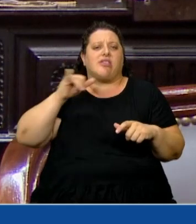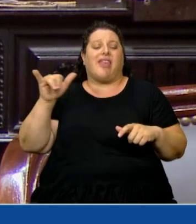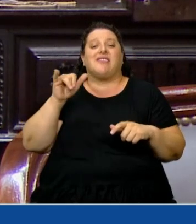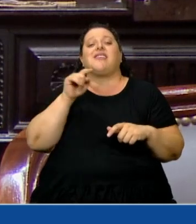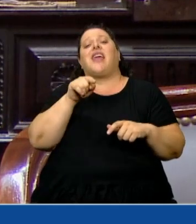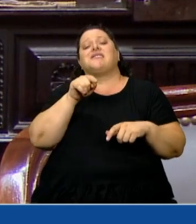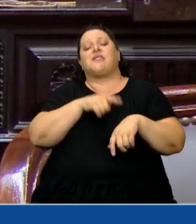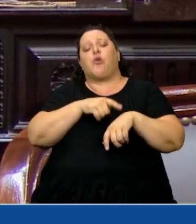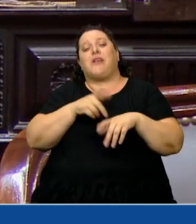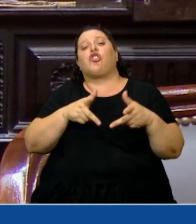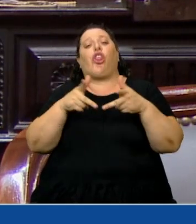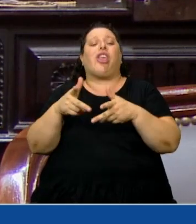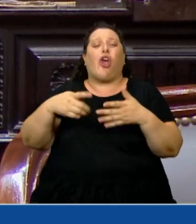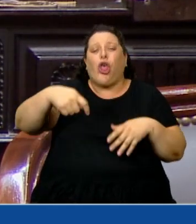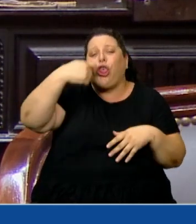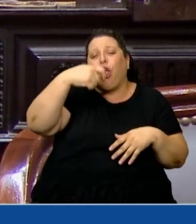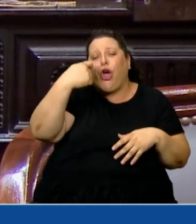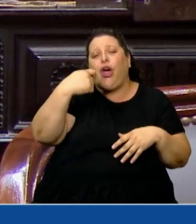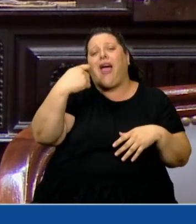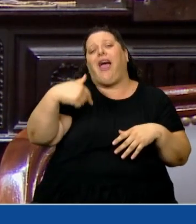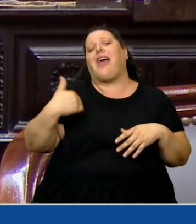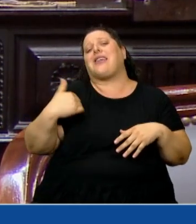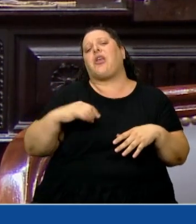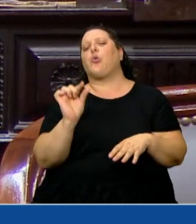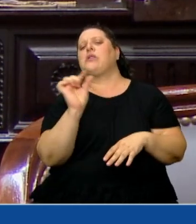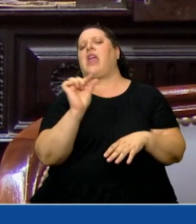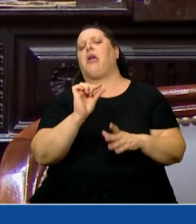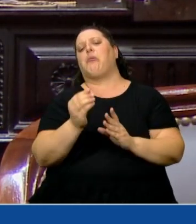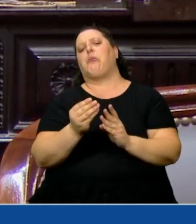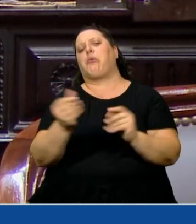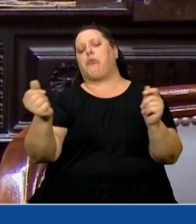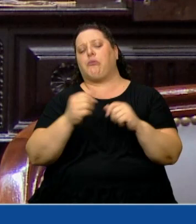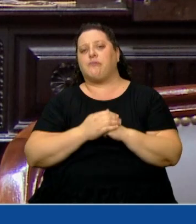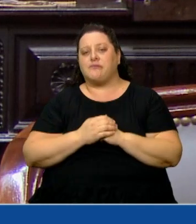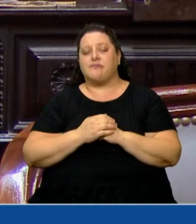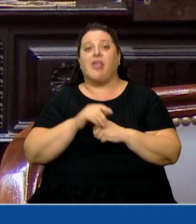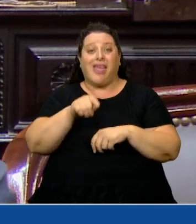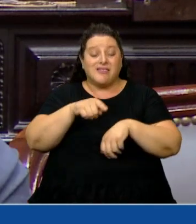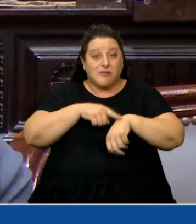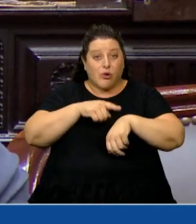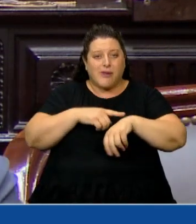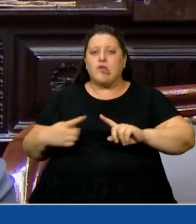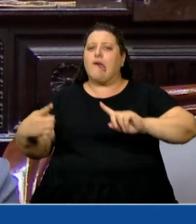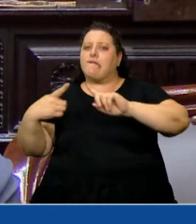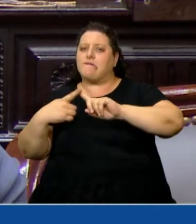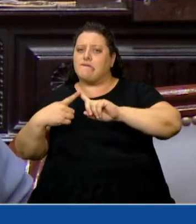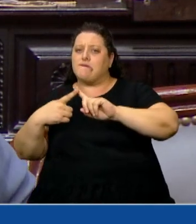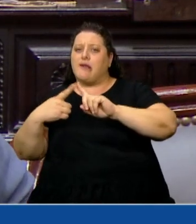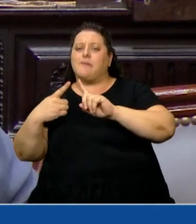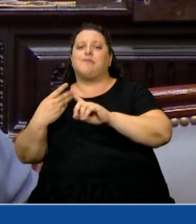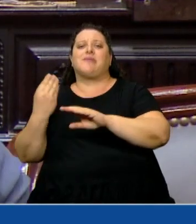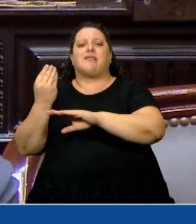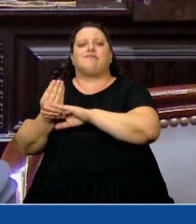En ese mismo tiempo entró en polémica con el titular de la Sedronar, con el señor Graneros, diciendo